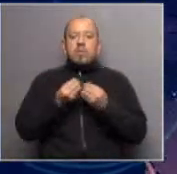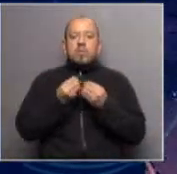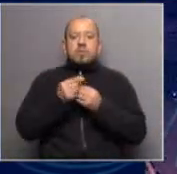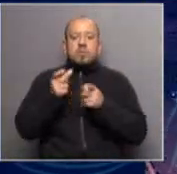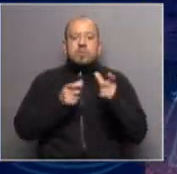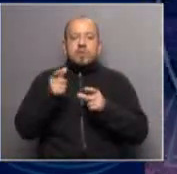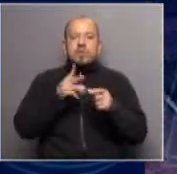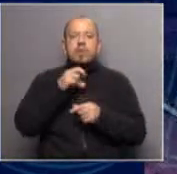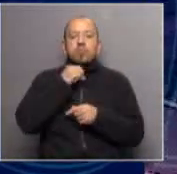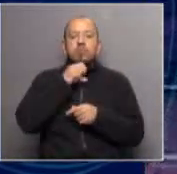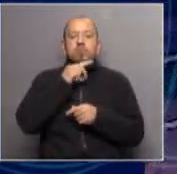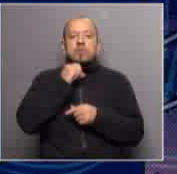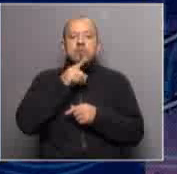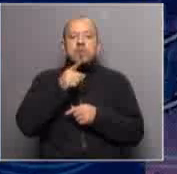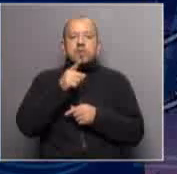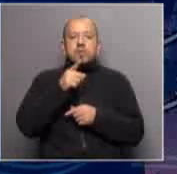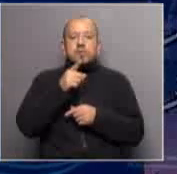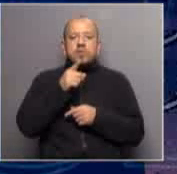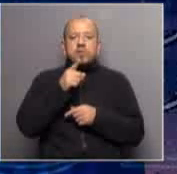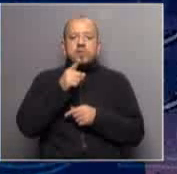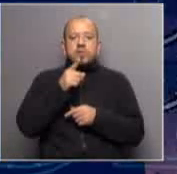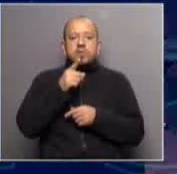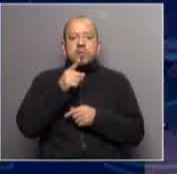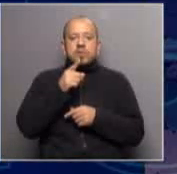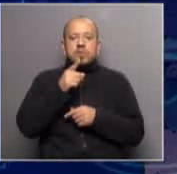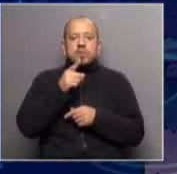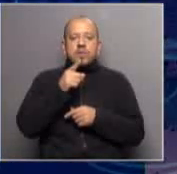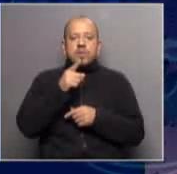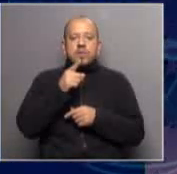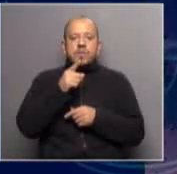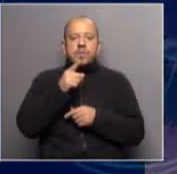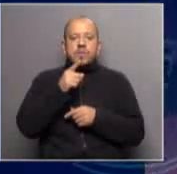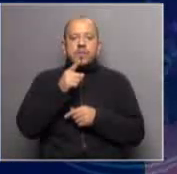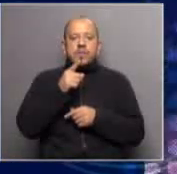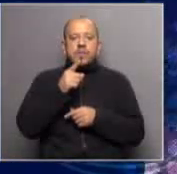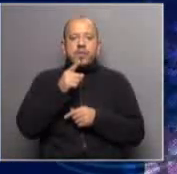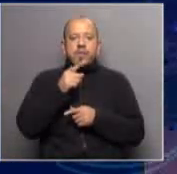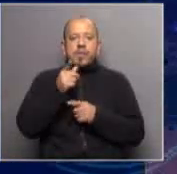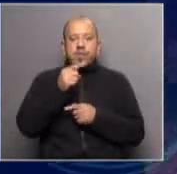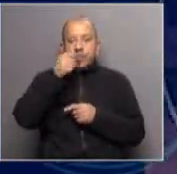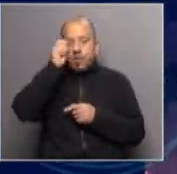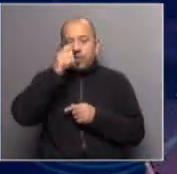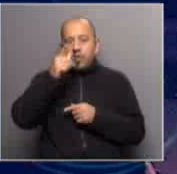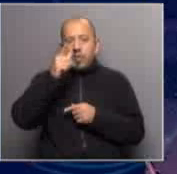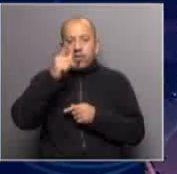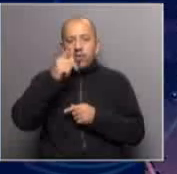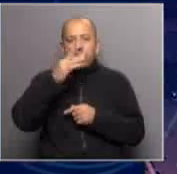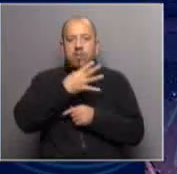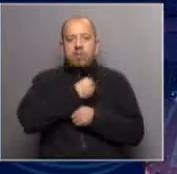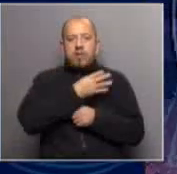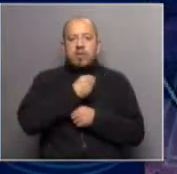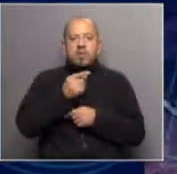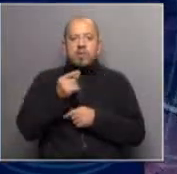chica que vemos ahora de sombrero, de gorro blanco, que justo está atrás mío ahora, sí. Y la que está atrás, el resto de las